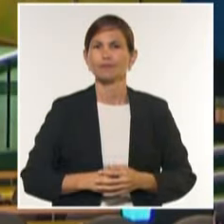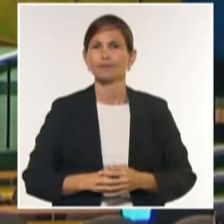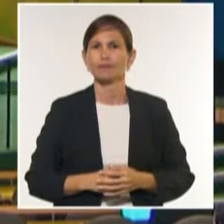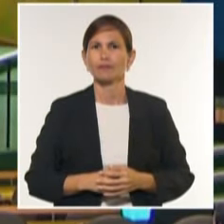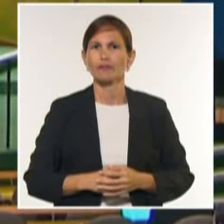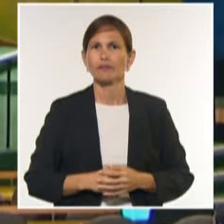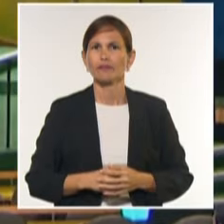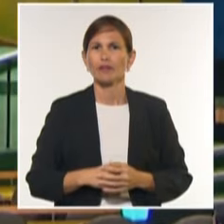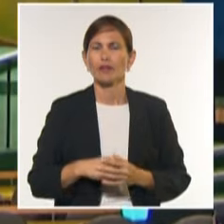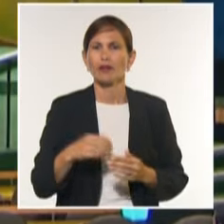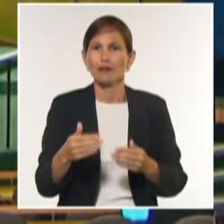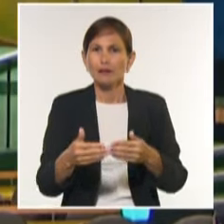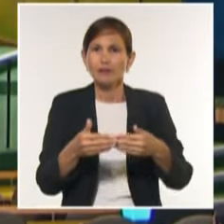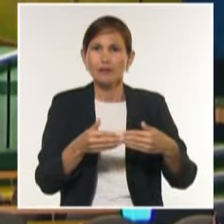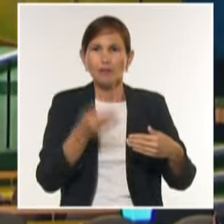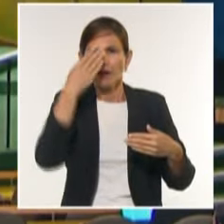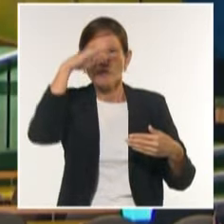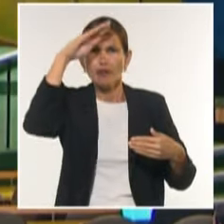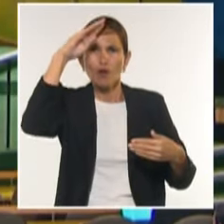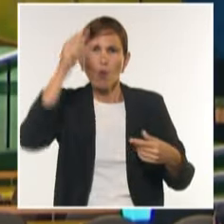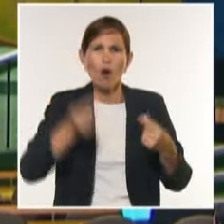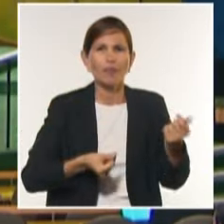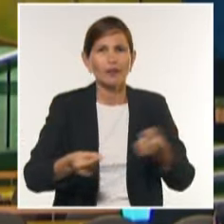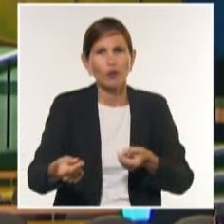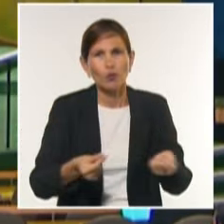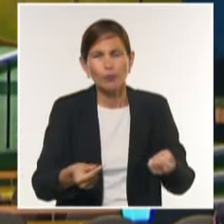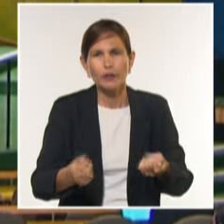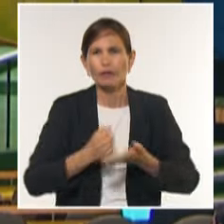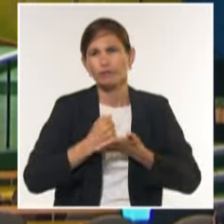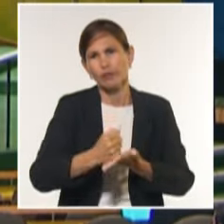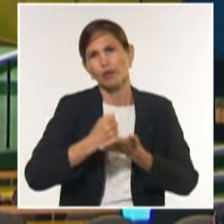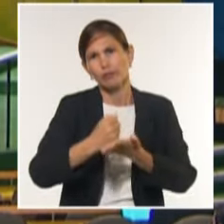que aísla a Cuba del comercio y la cooperación.